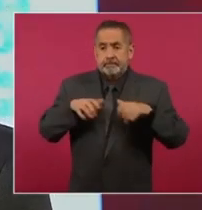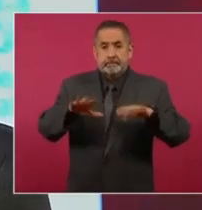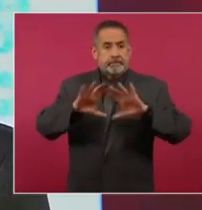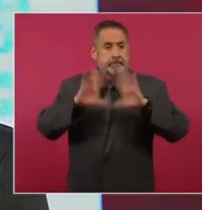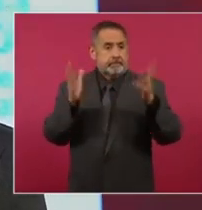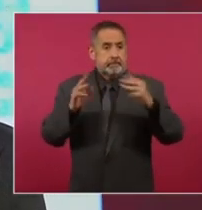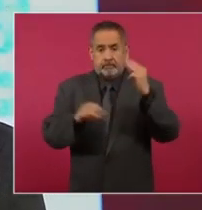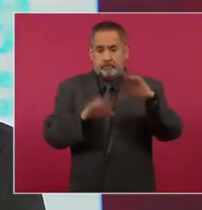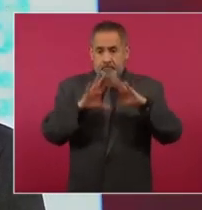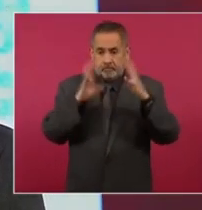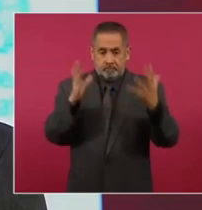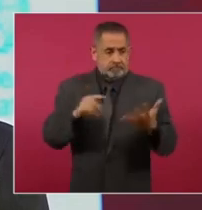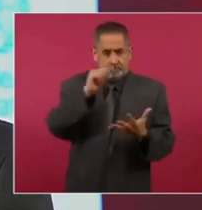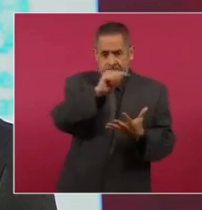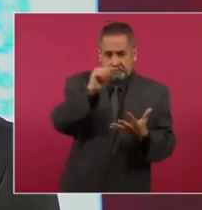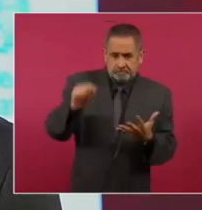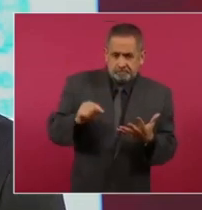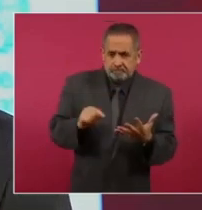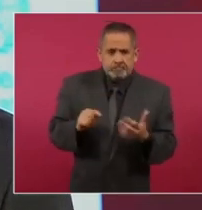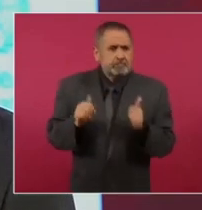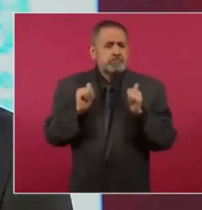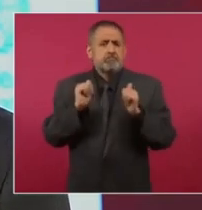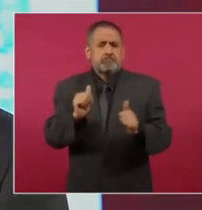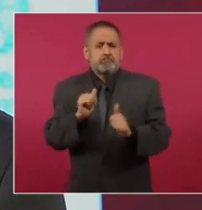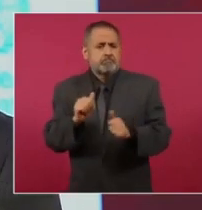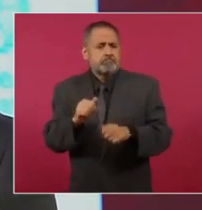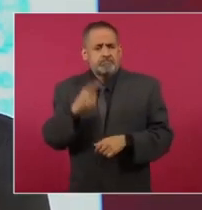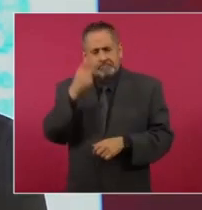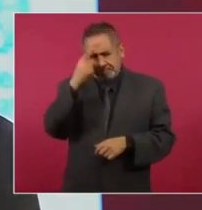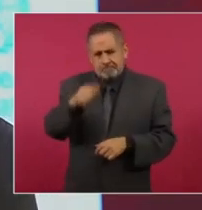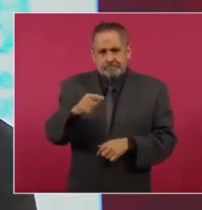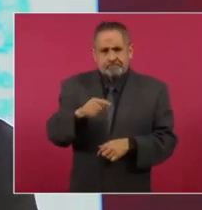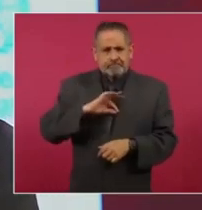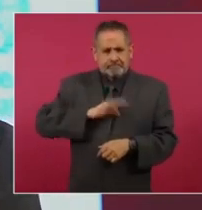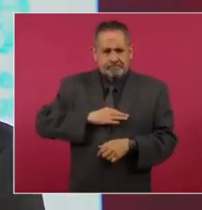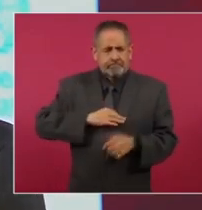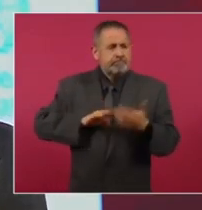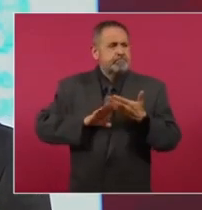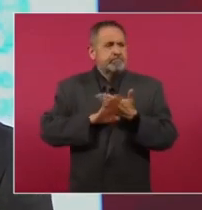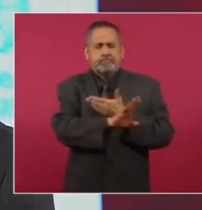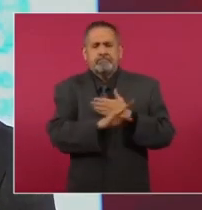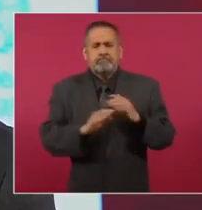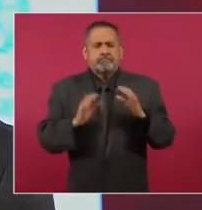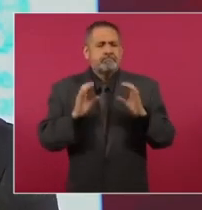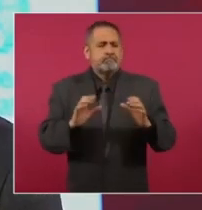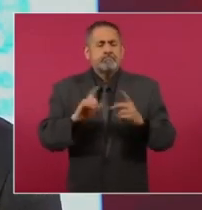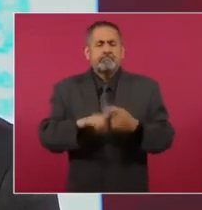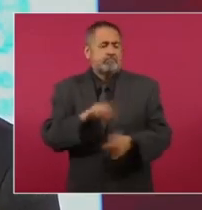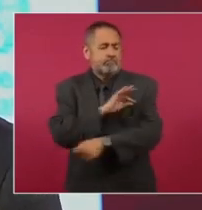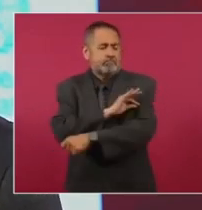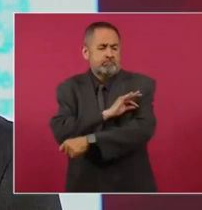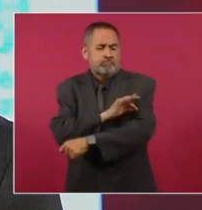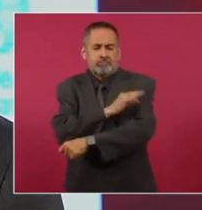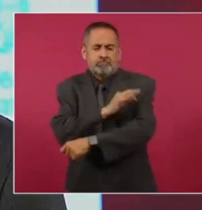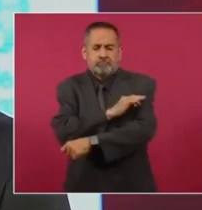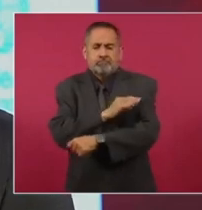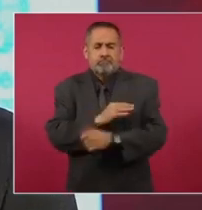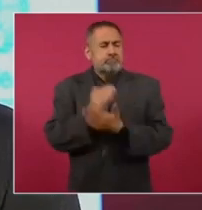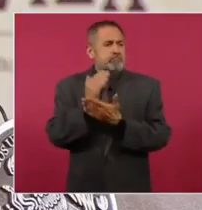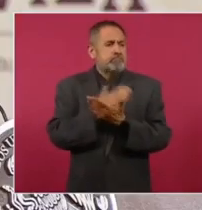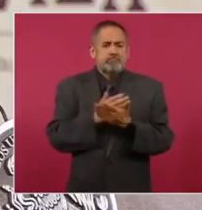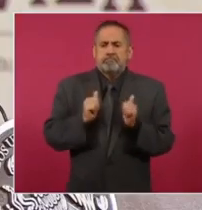se han alcanzado altos niveles de inmunidad, ya sea por infección o por vacuna, o ambas, por